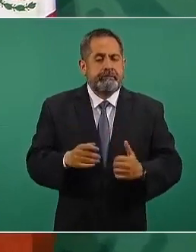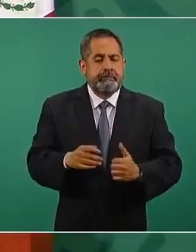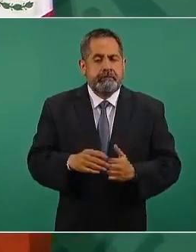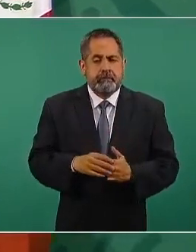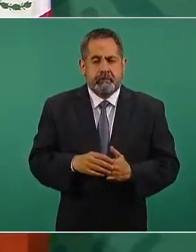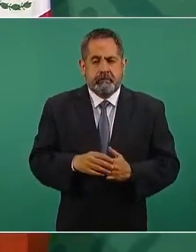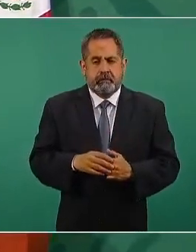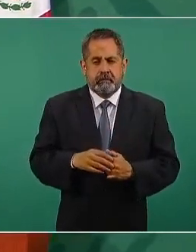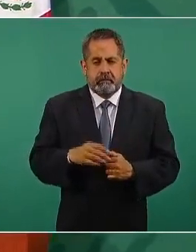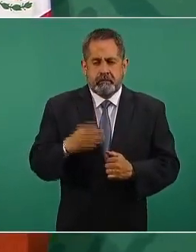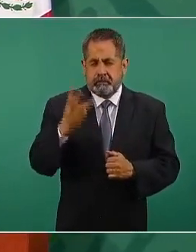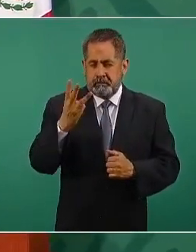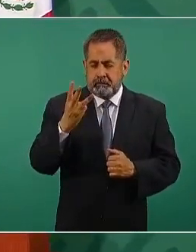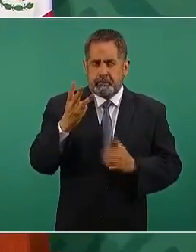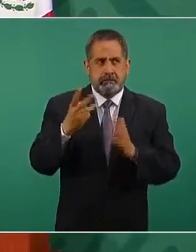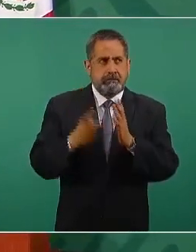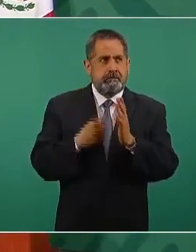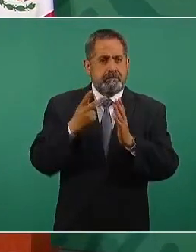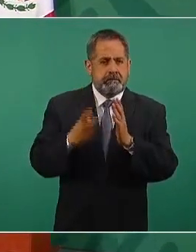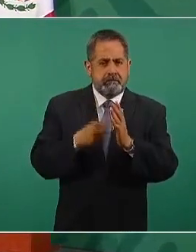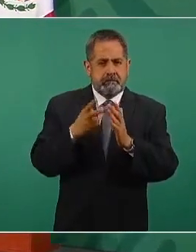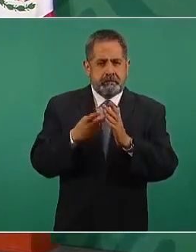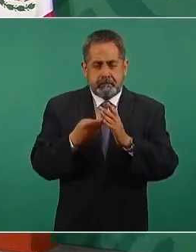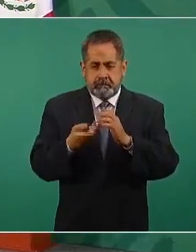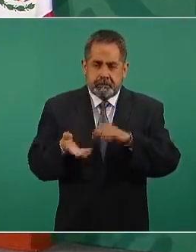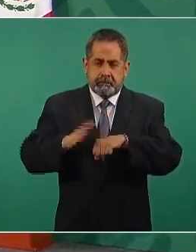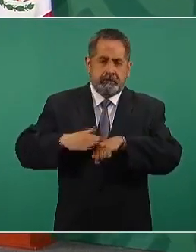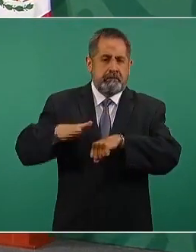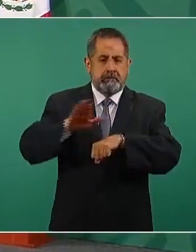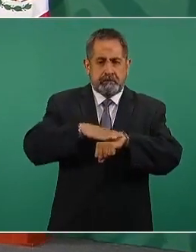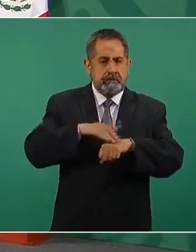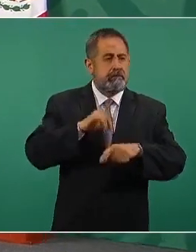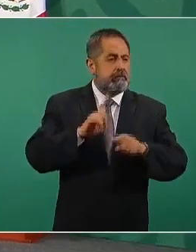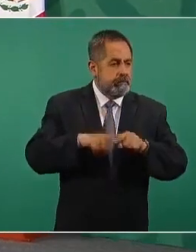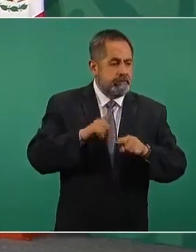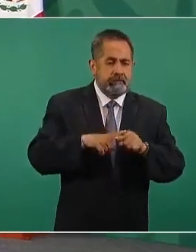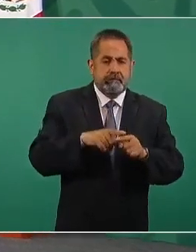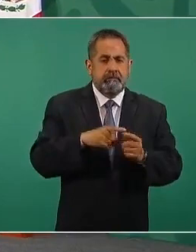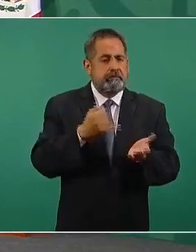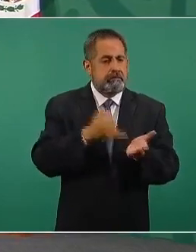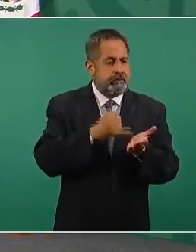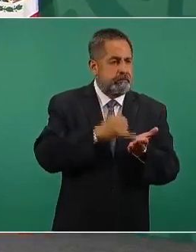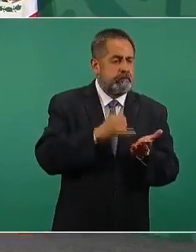en 3 veces la recaudación en aduanas,